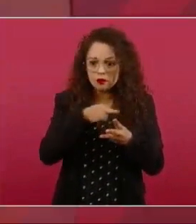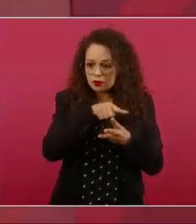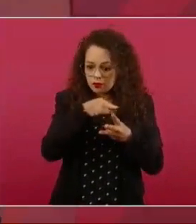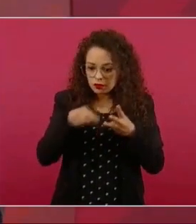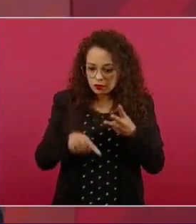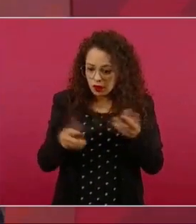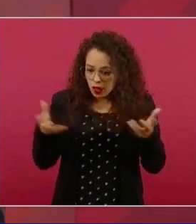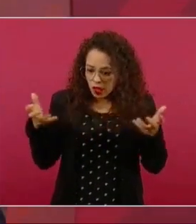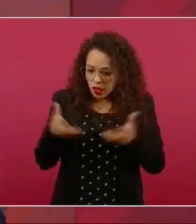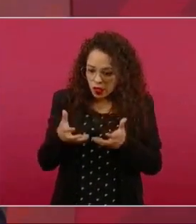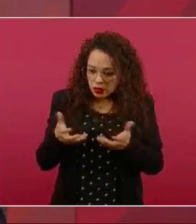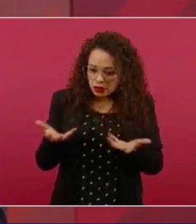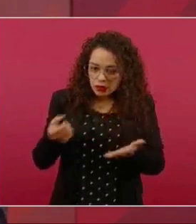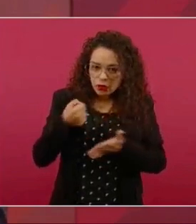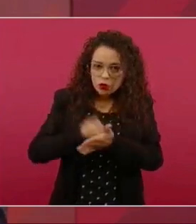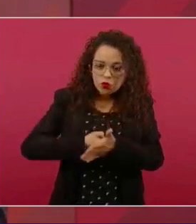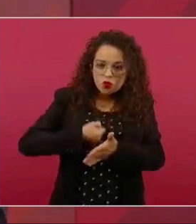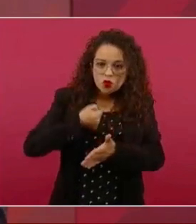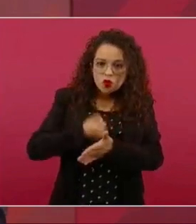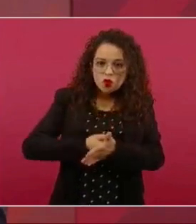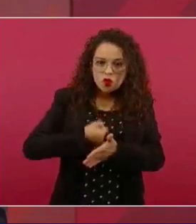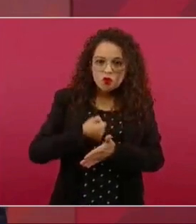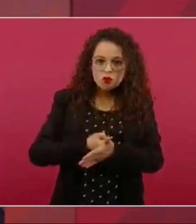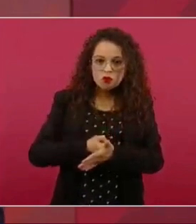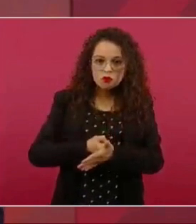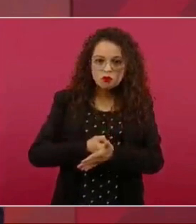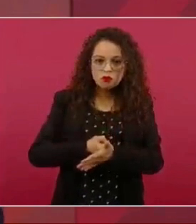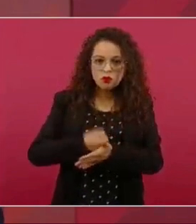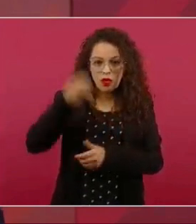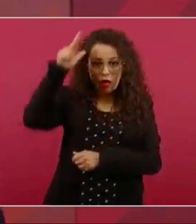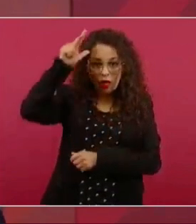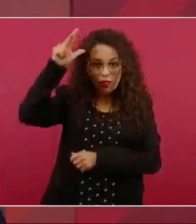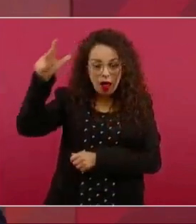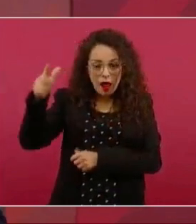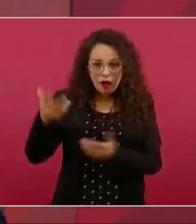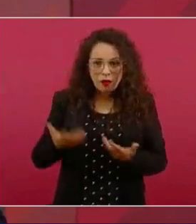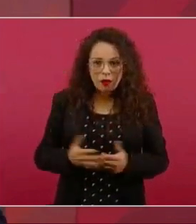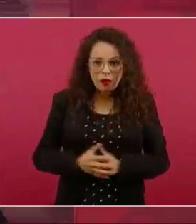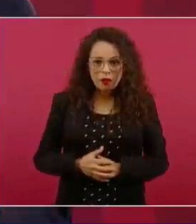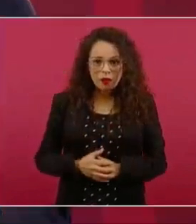o el cura Hidalgo. ¿Eso ya no importa?